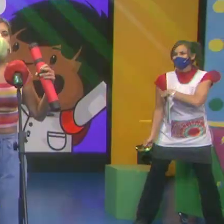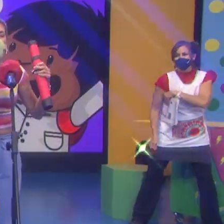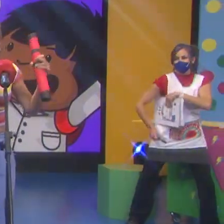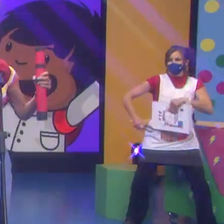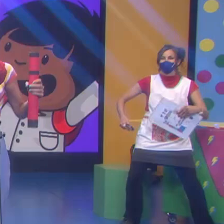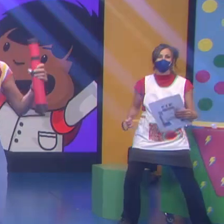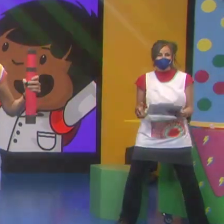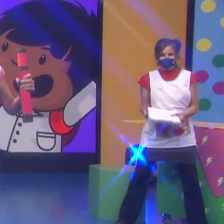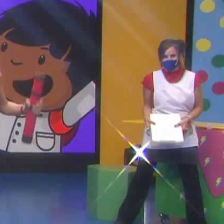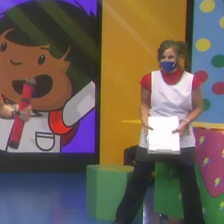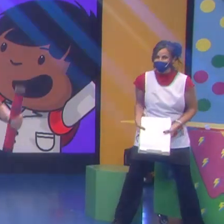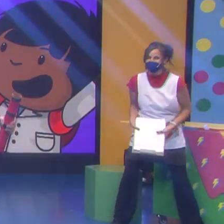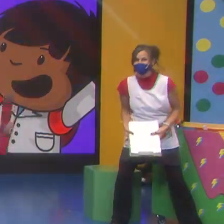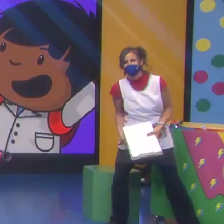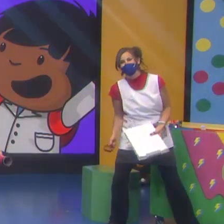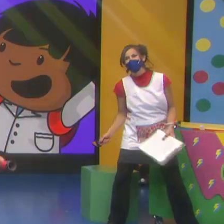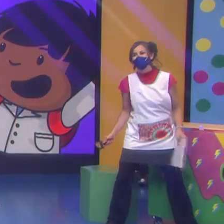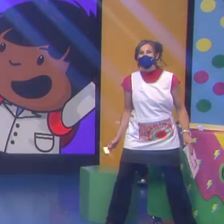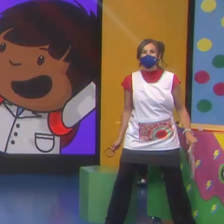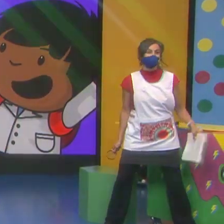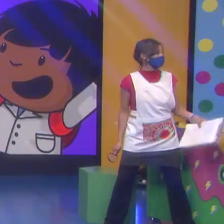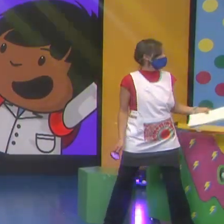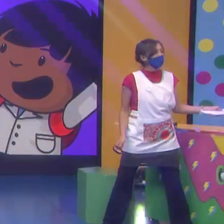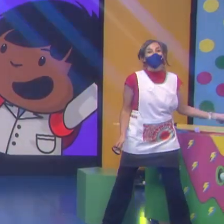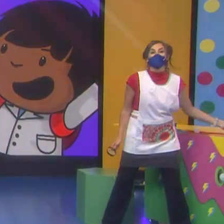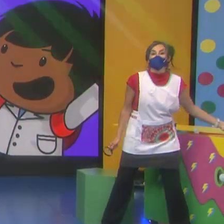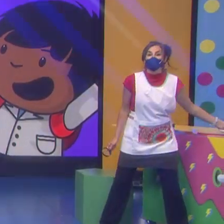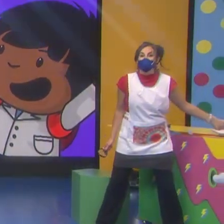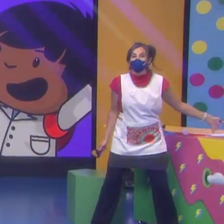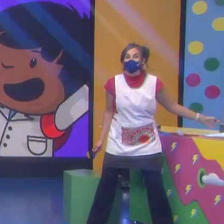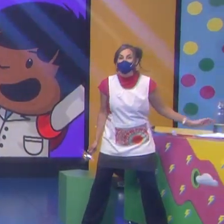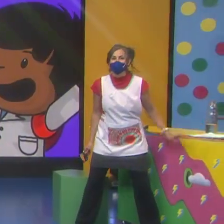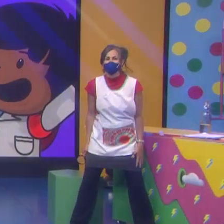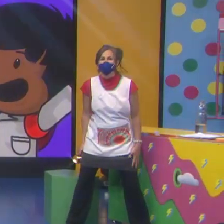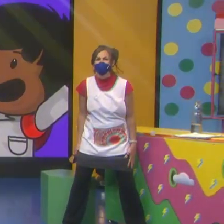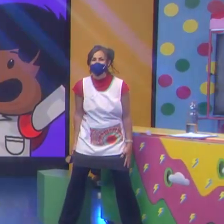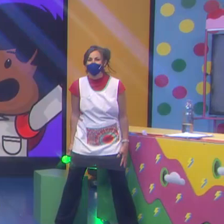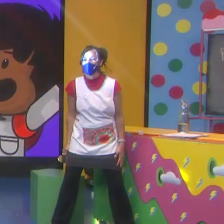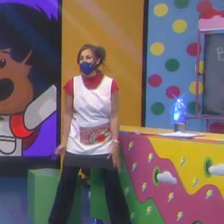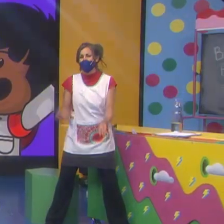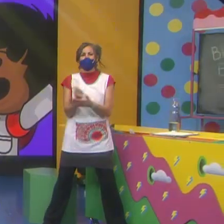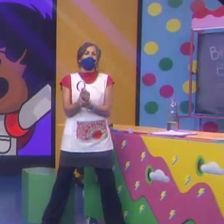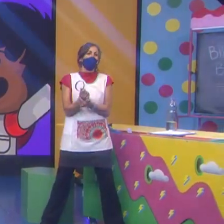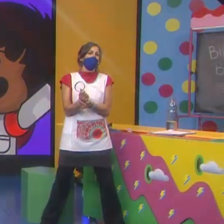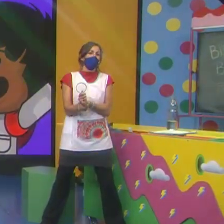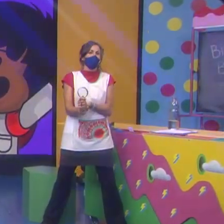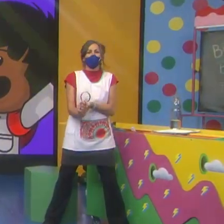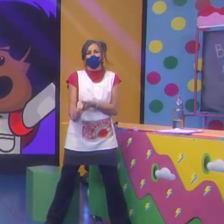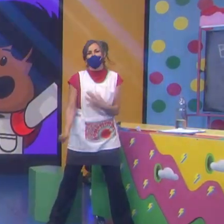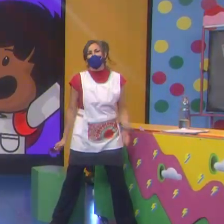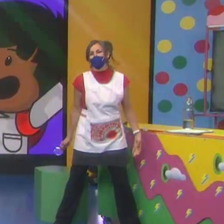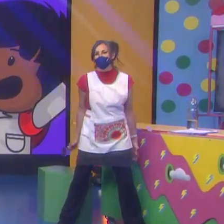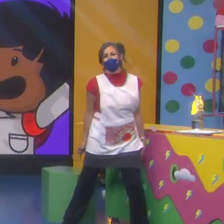Cuatro. Tres. Parque Nacional Burcuyá, Corrientes. ¡Bien! ¡Sí!